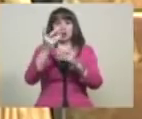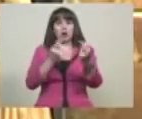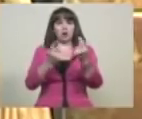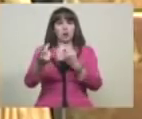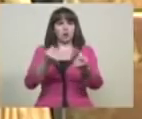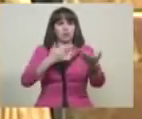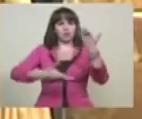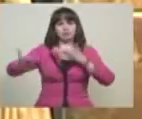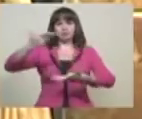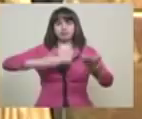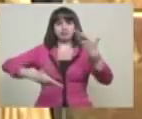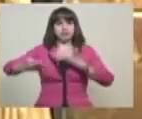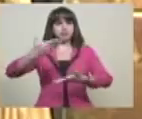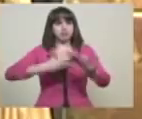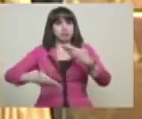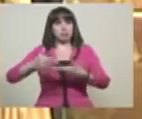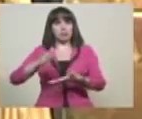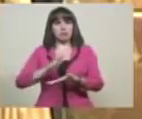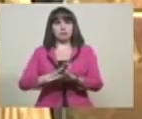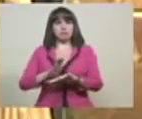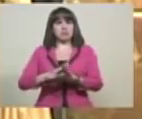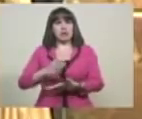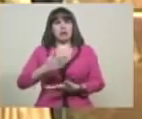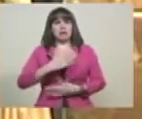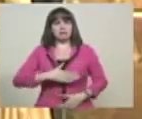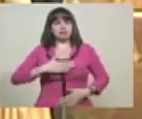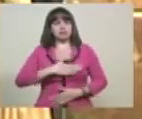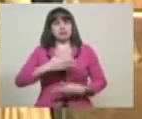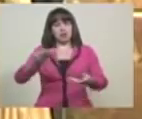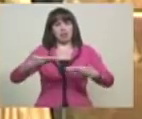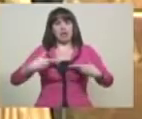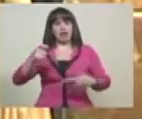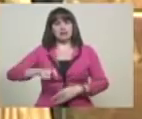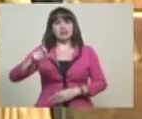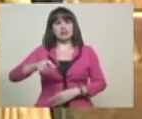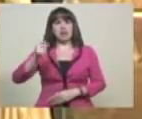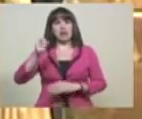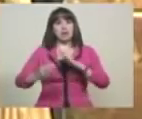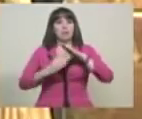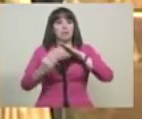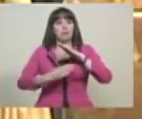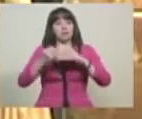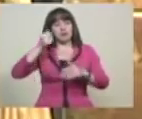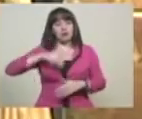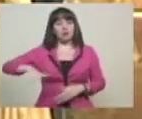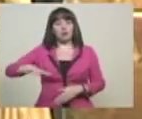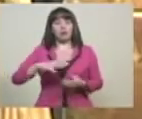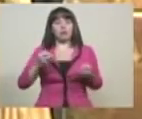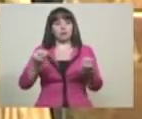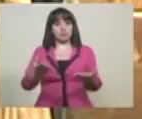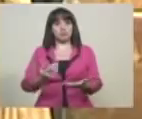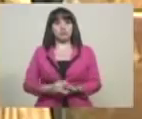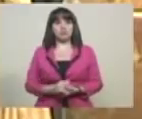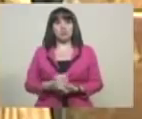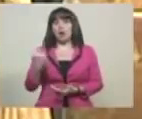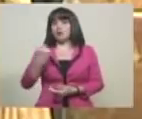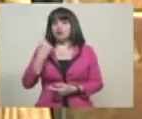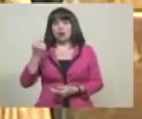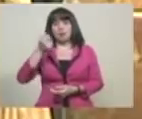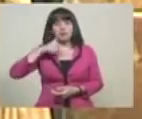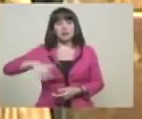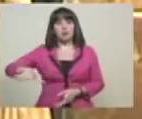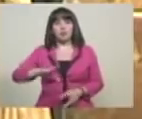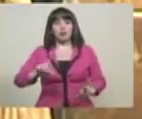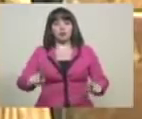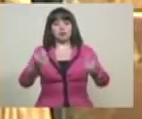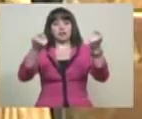económica, comercialización y satisfacción de necesidades básicas del pueblo. Solo el pueblo salva al pueblo,